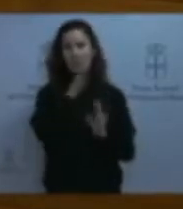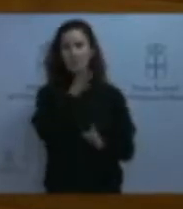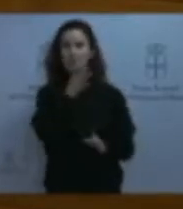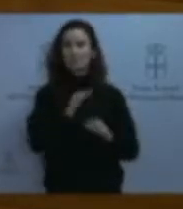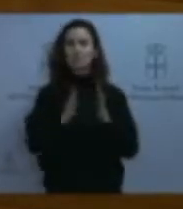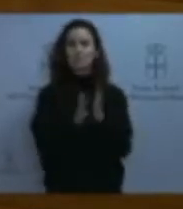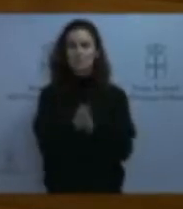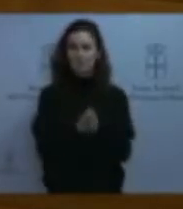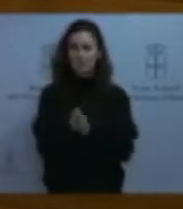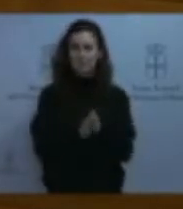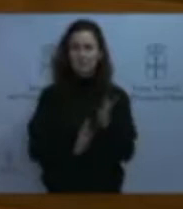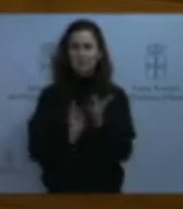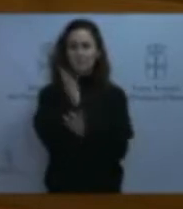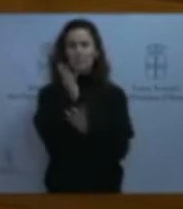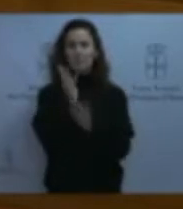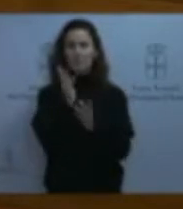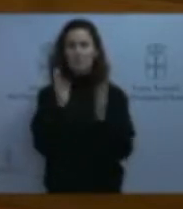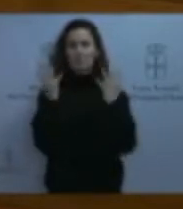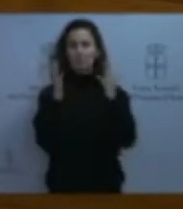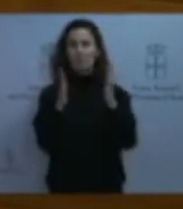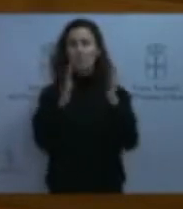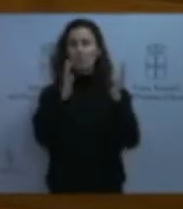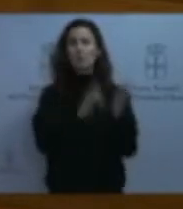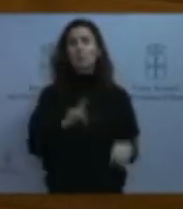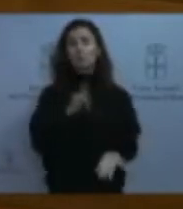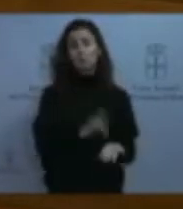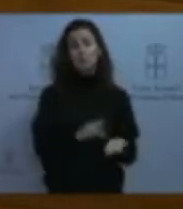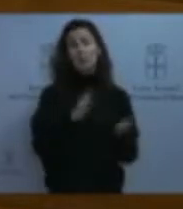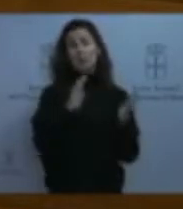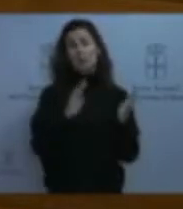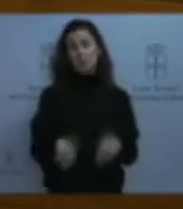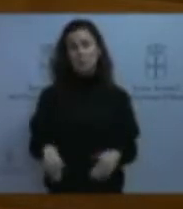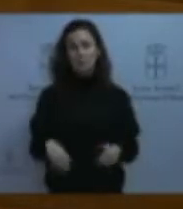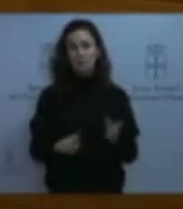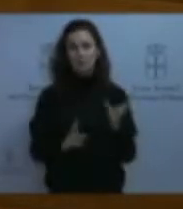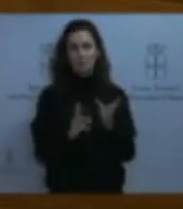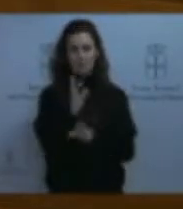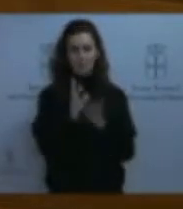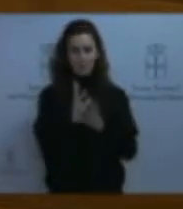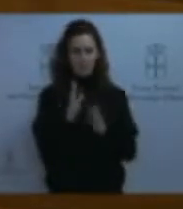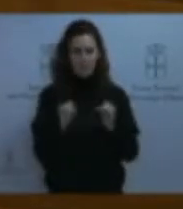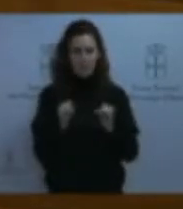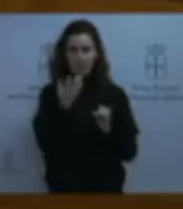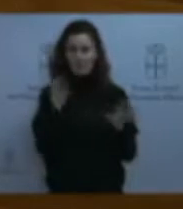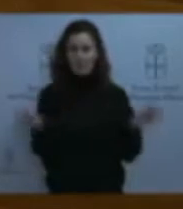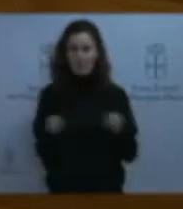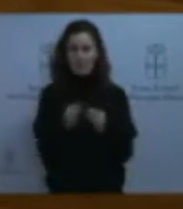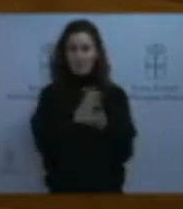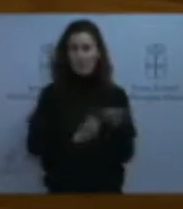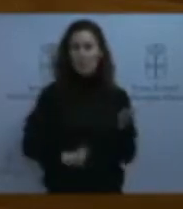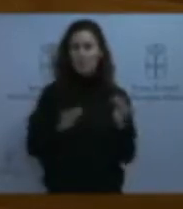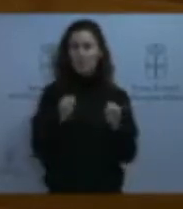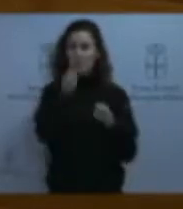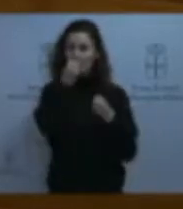motivaciones de los incendios forestales de esta última oleada de incendios. Si usted dispone de otros informes que sean concluyentes y que apunten a que se debe a la